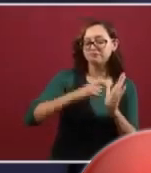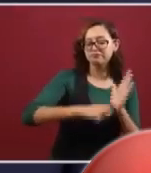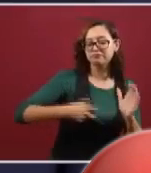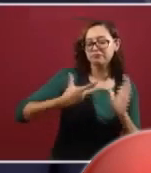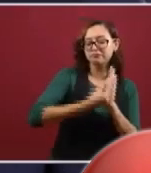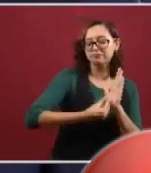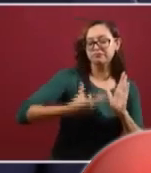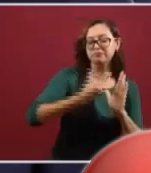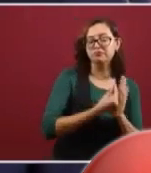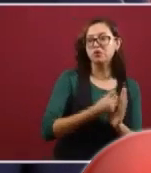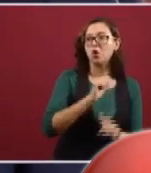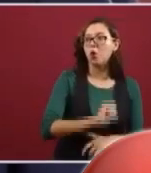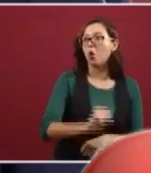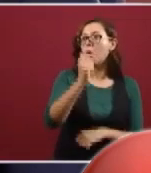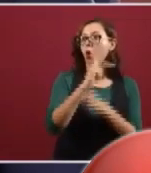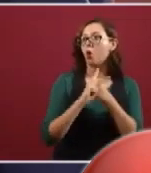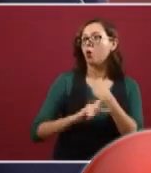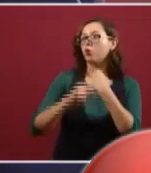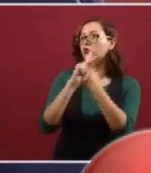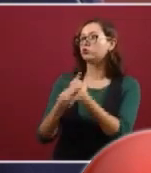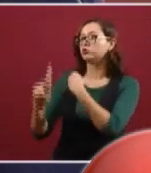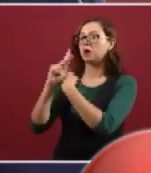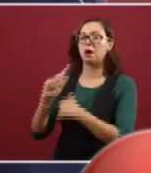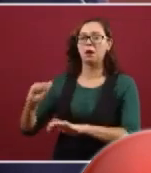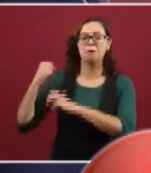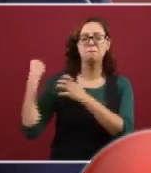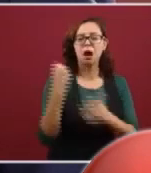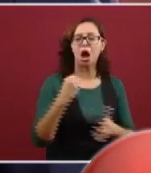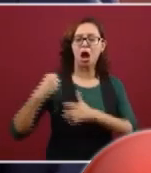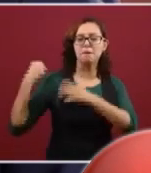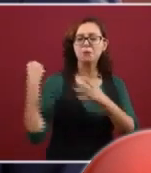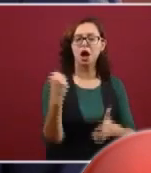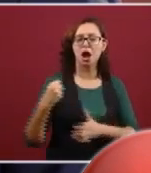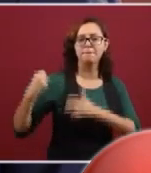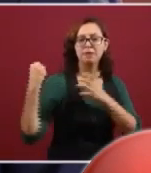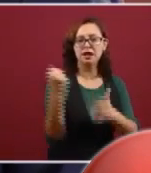llegar mucha inversión extranjera,